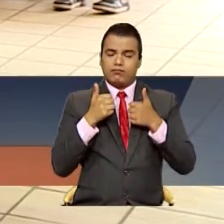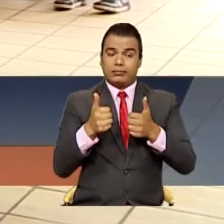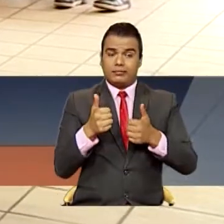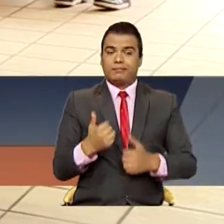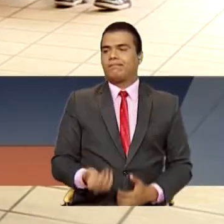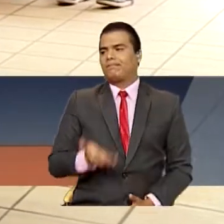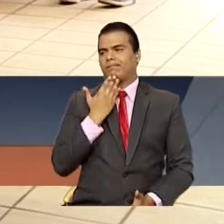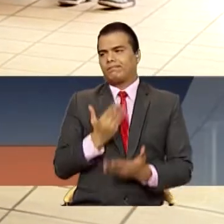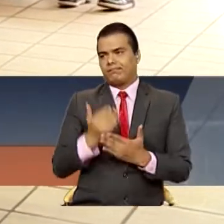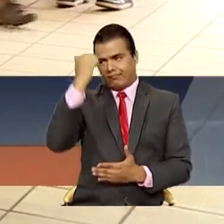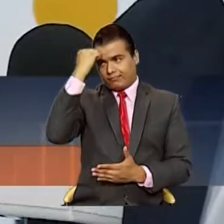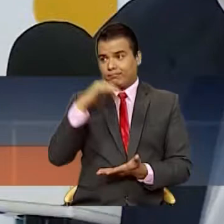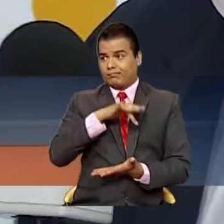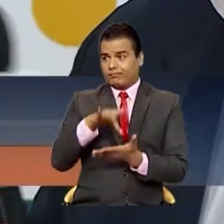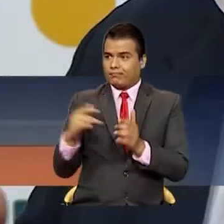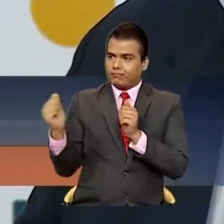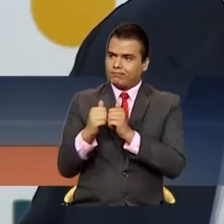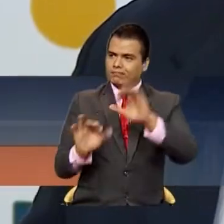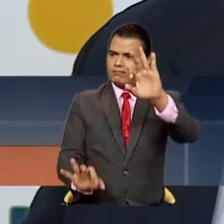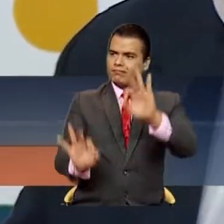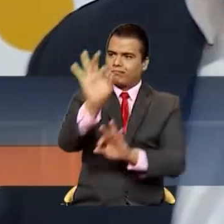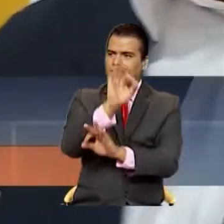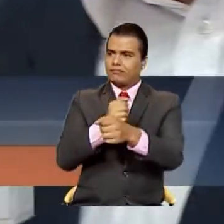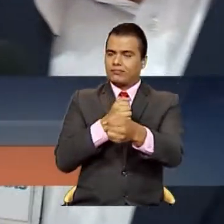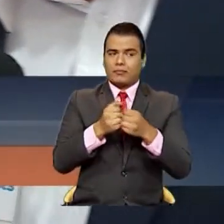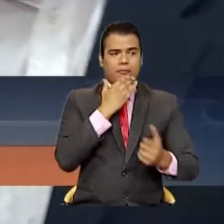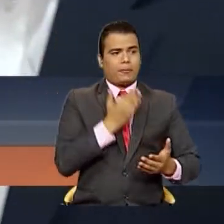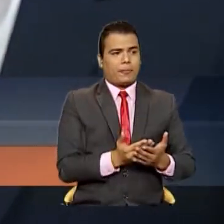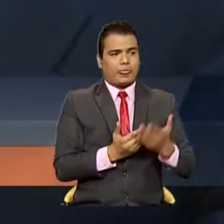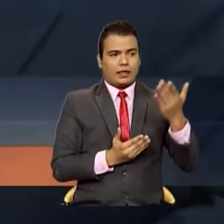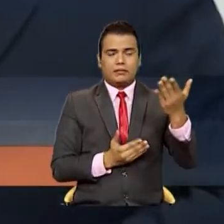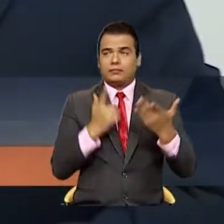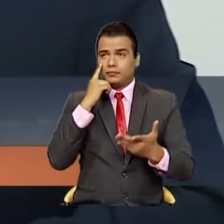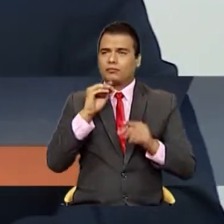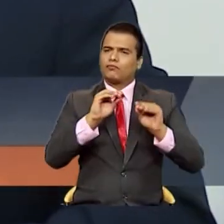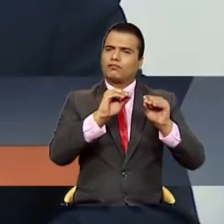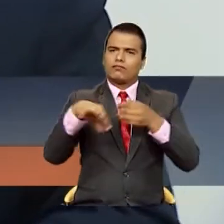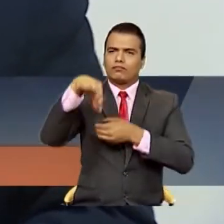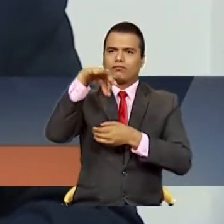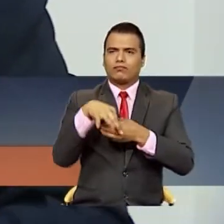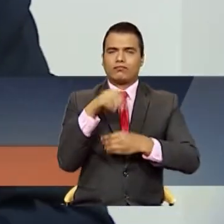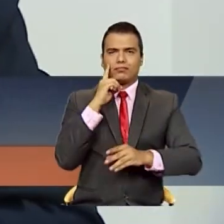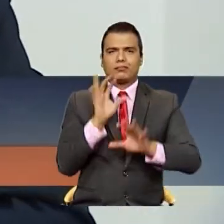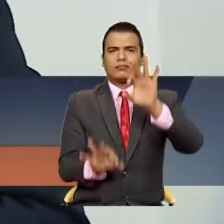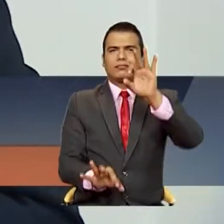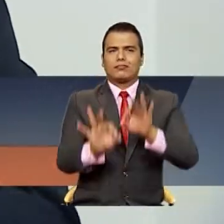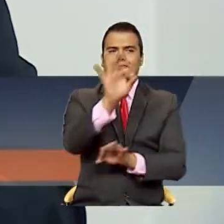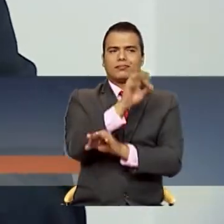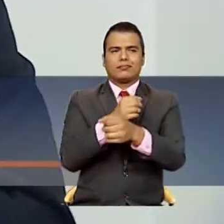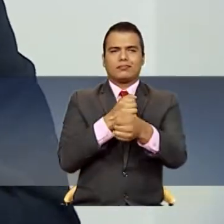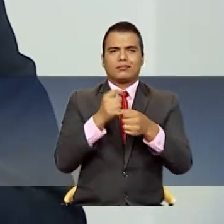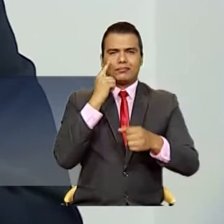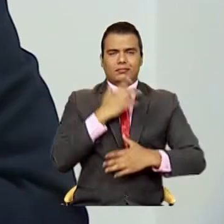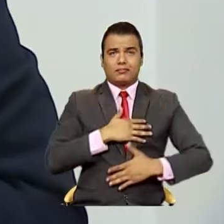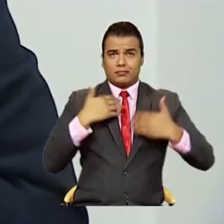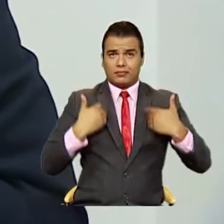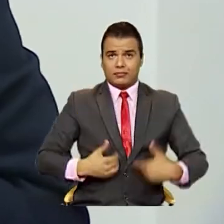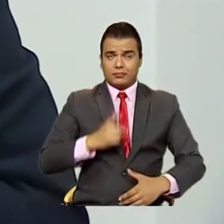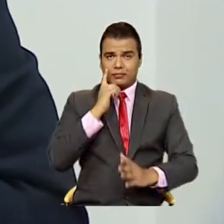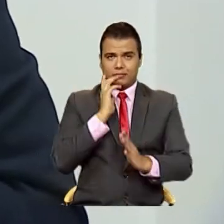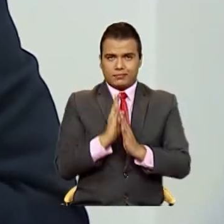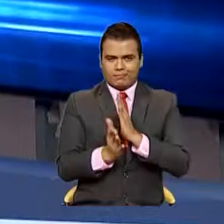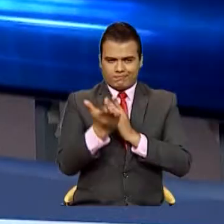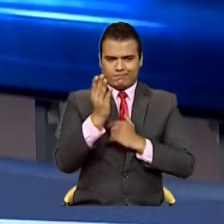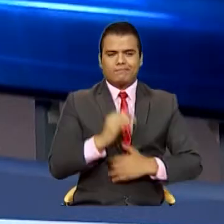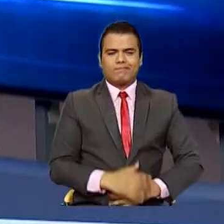bien, gracias profesora Manfredi por estar aquí en Telepacífico Noticias. Gracias. Muy bien, Pedagogía Electoral desde la sala de redacción de Telepacífico Noticias, la información con Óscar López